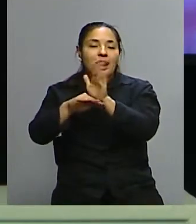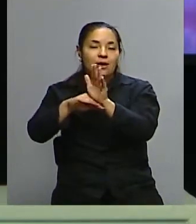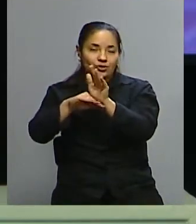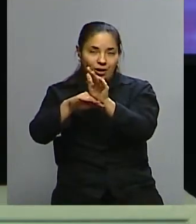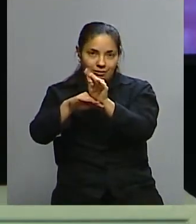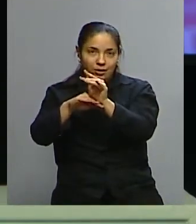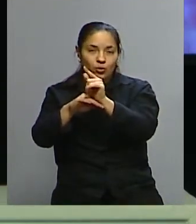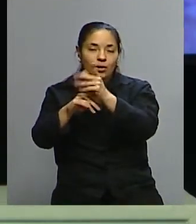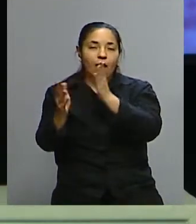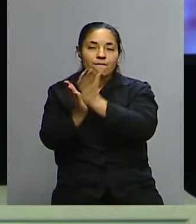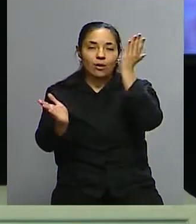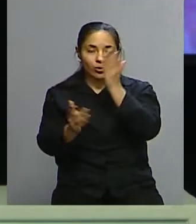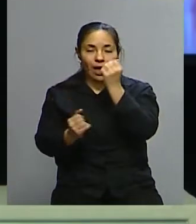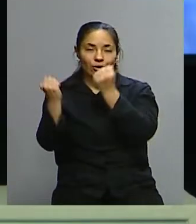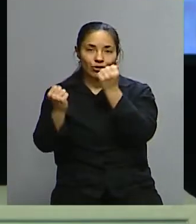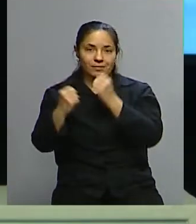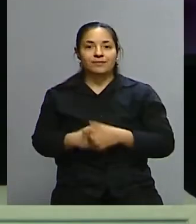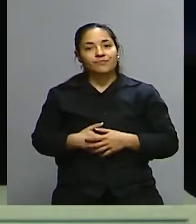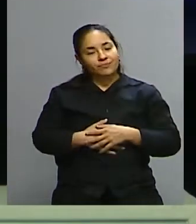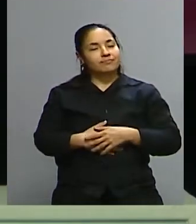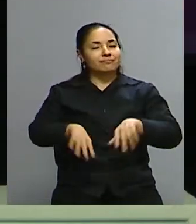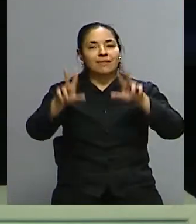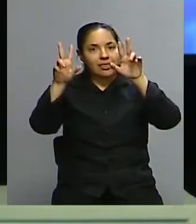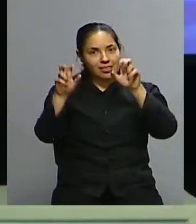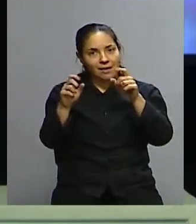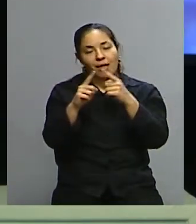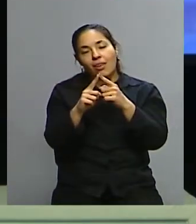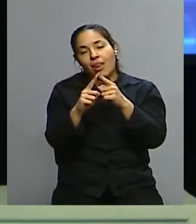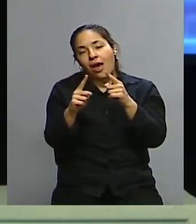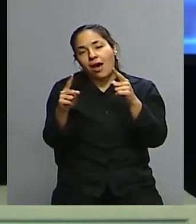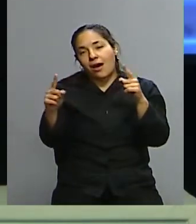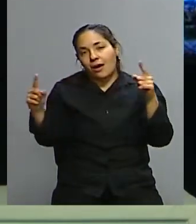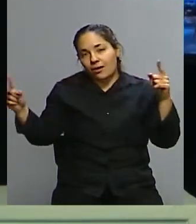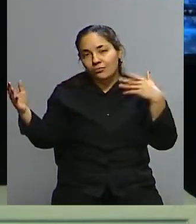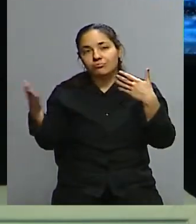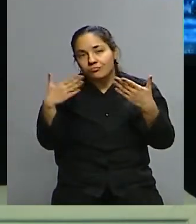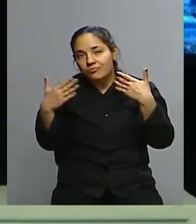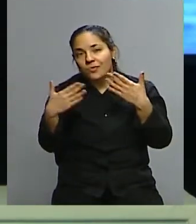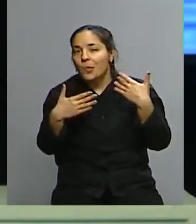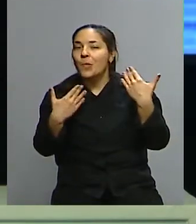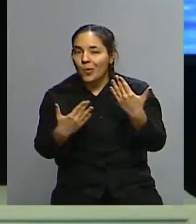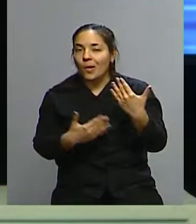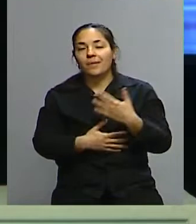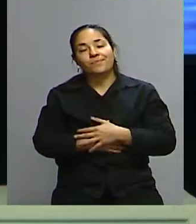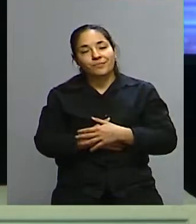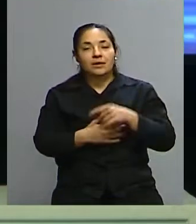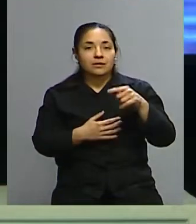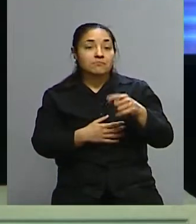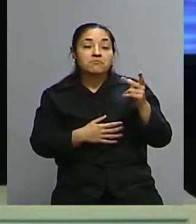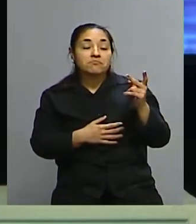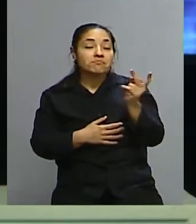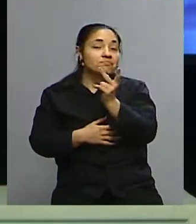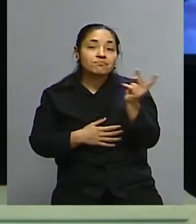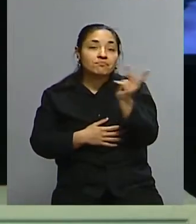tema súper amplio, en el corte hemos hablado y mucho de esto, realmente da para seguir hablando, pero queríamos por ahí, Graciela y Víctor,